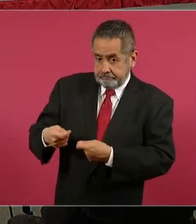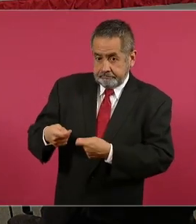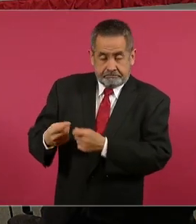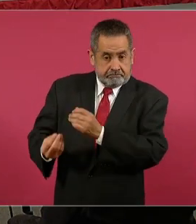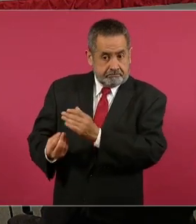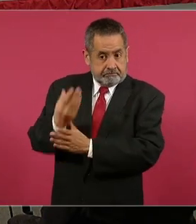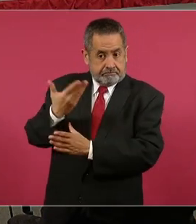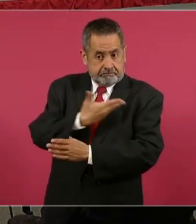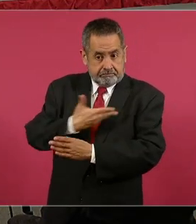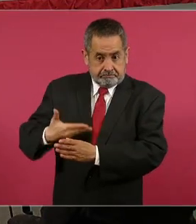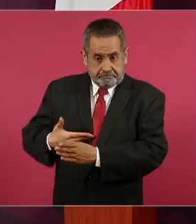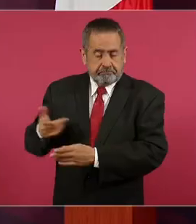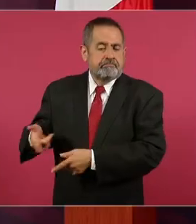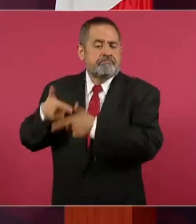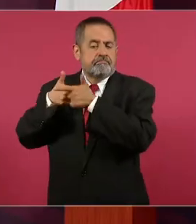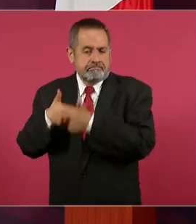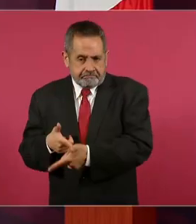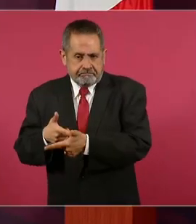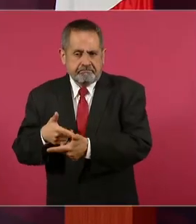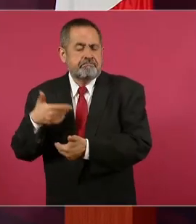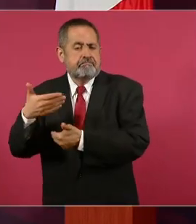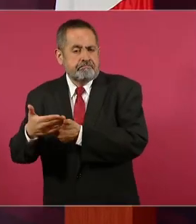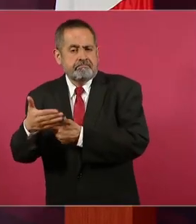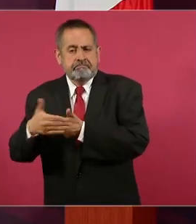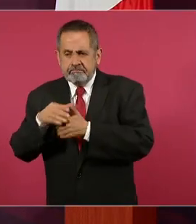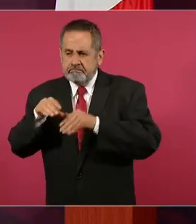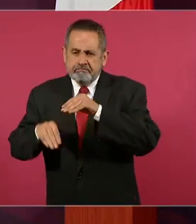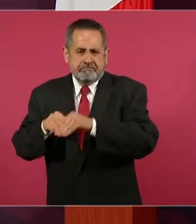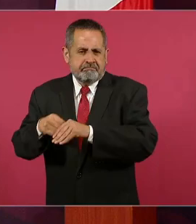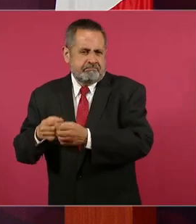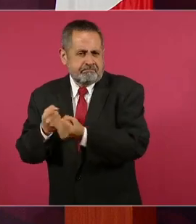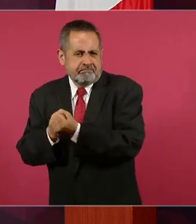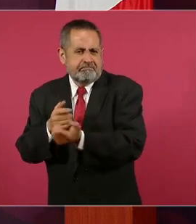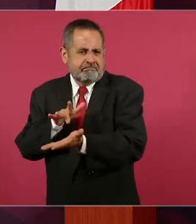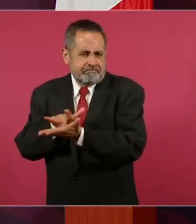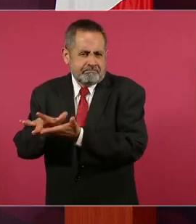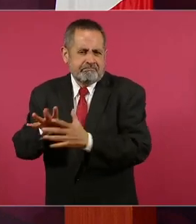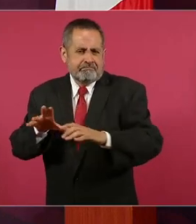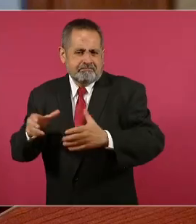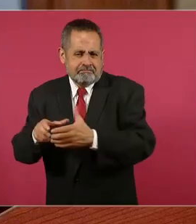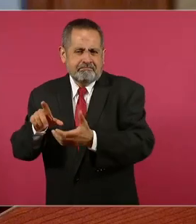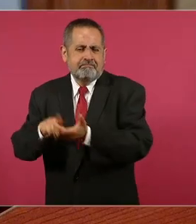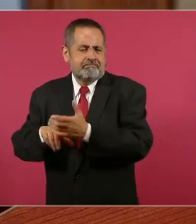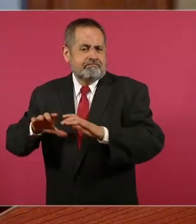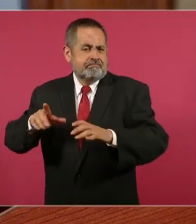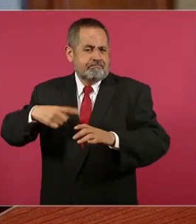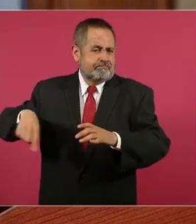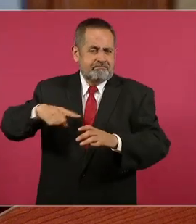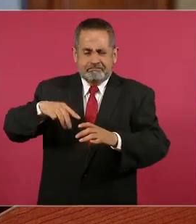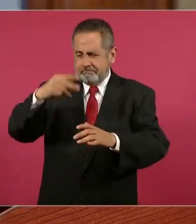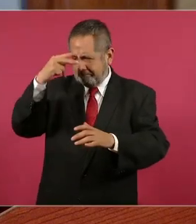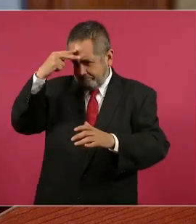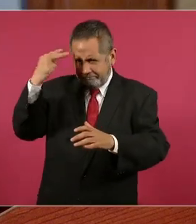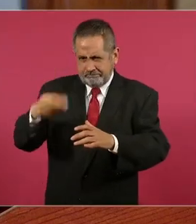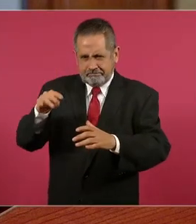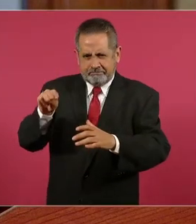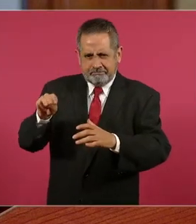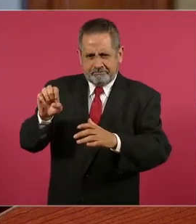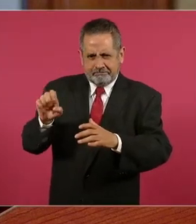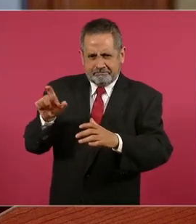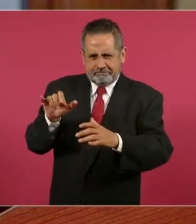terminar la labor de fortalecimiento de Mexicana de Aviación.